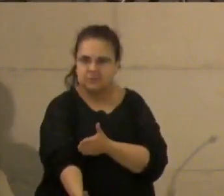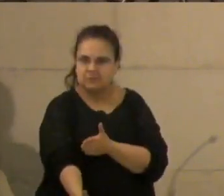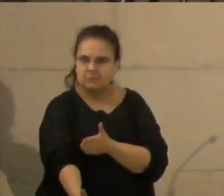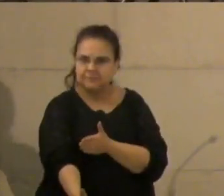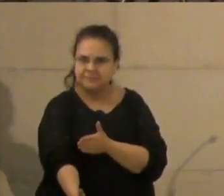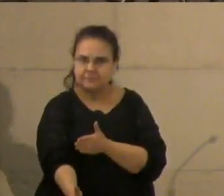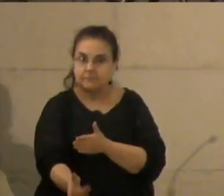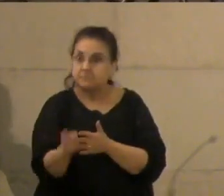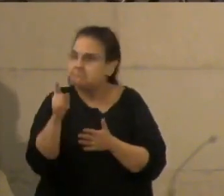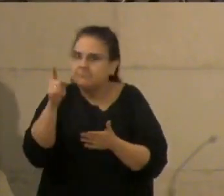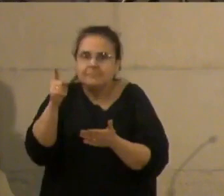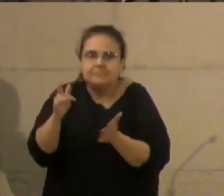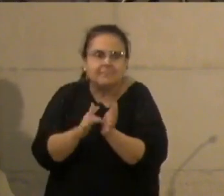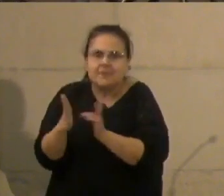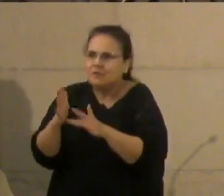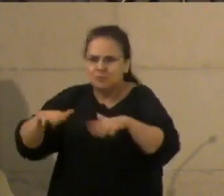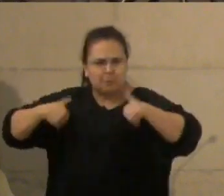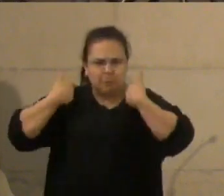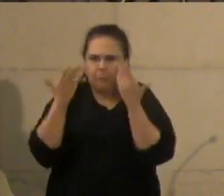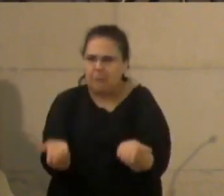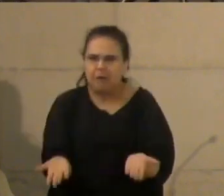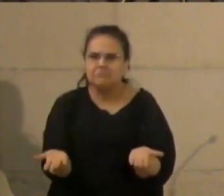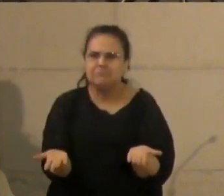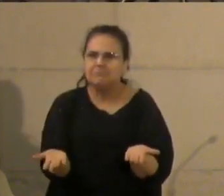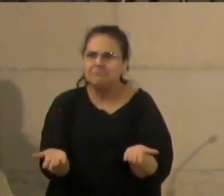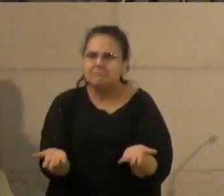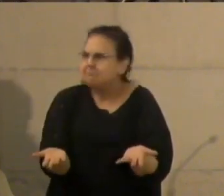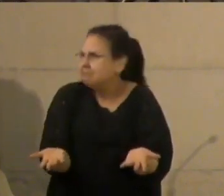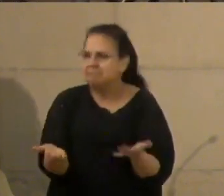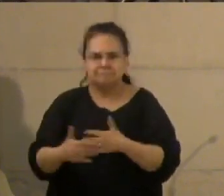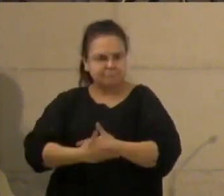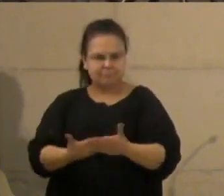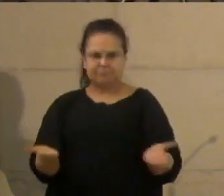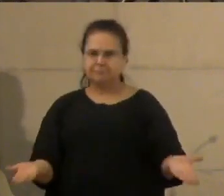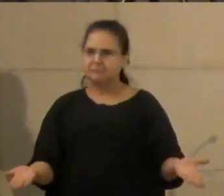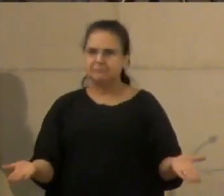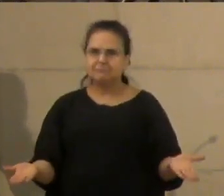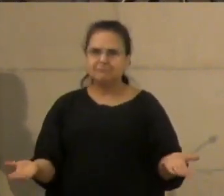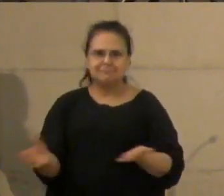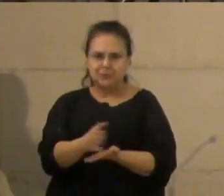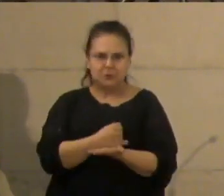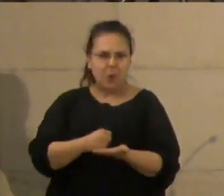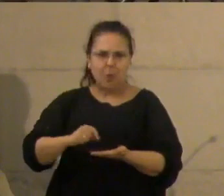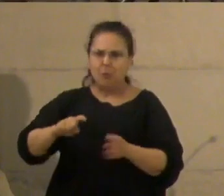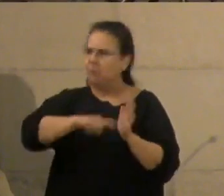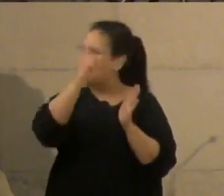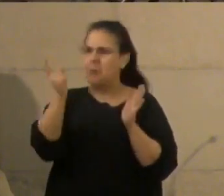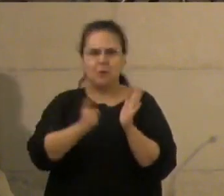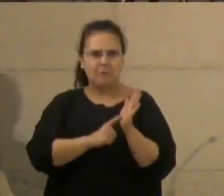Él se nos regala con todo lo que es, sin reservas, en todo y en